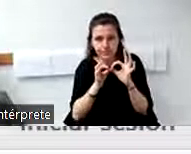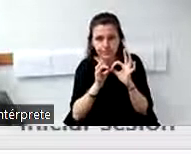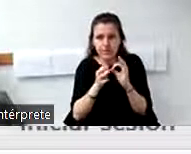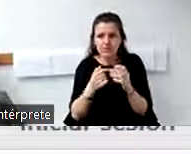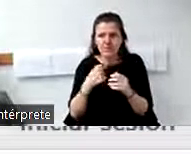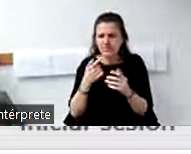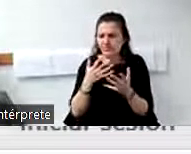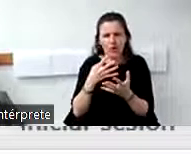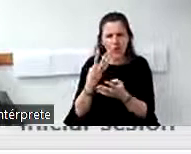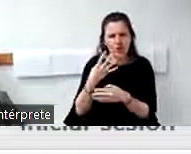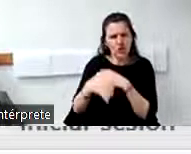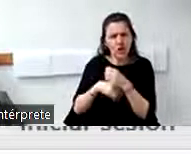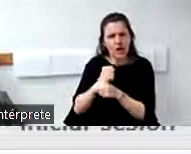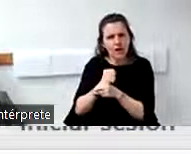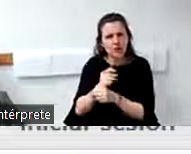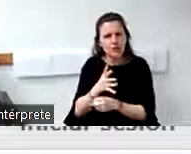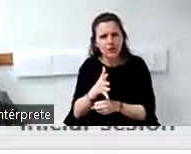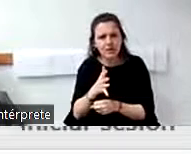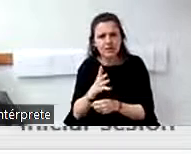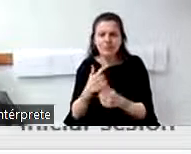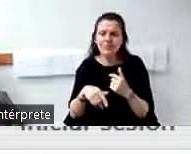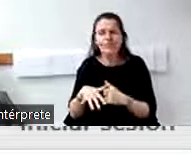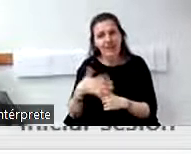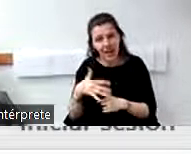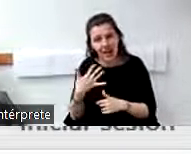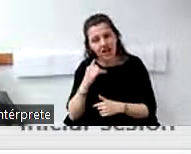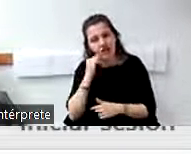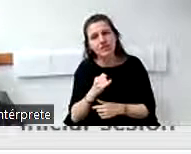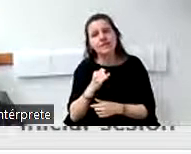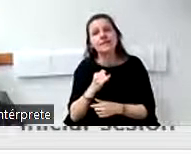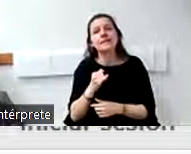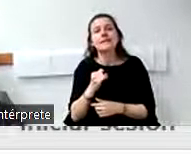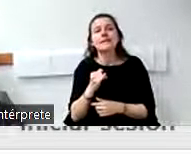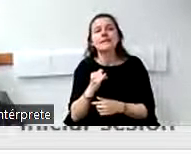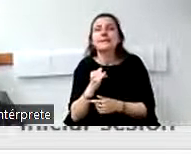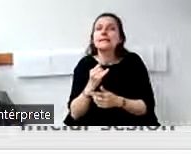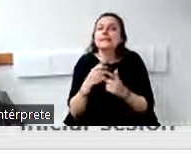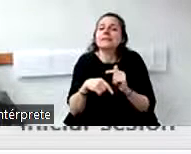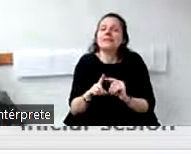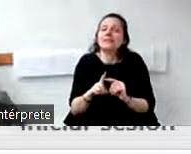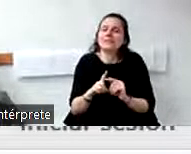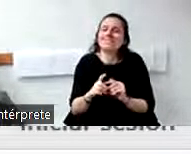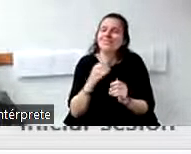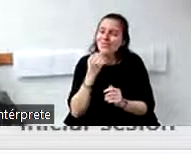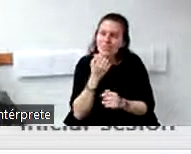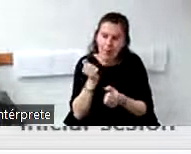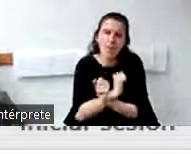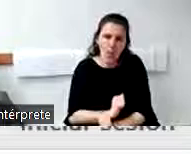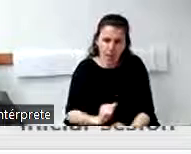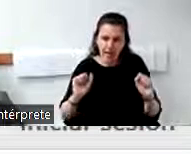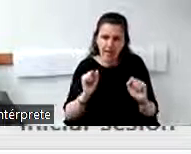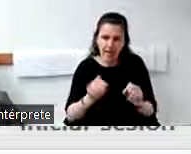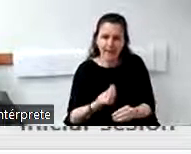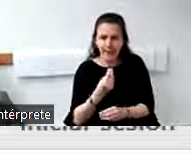Capaz que hay un tema de recursos que hay que optimizarlo. Por ahí ayer Victoria Cortazo, que estaba la